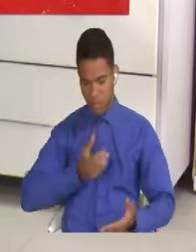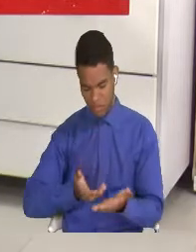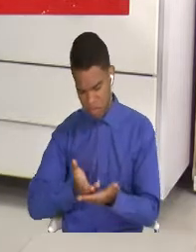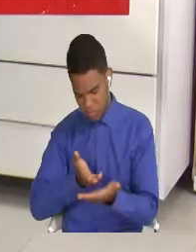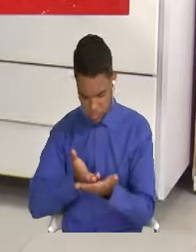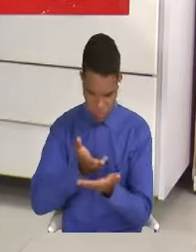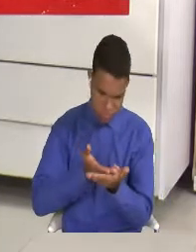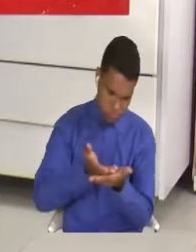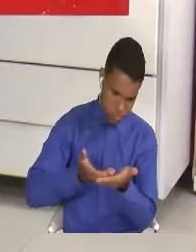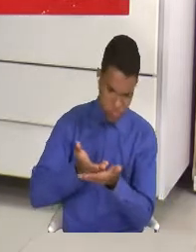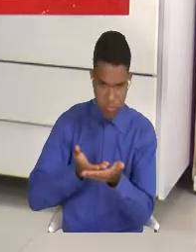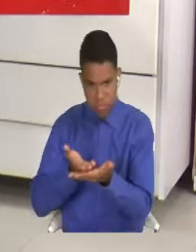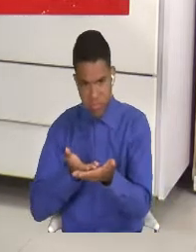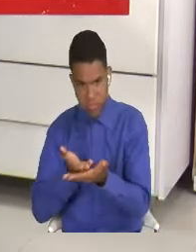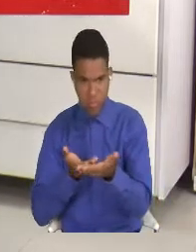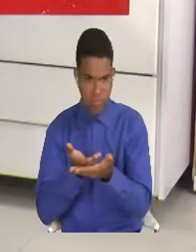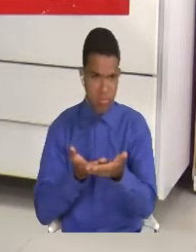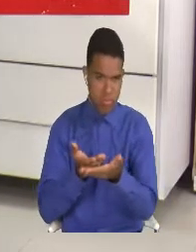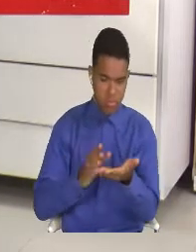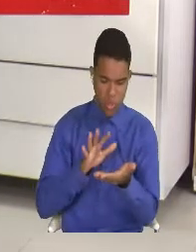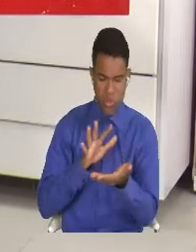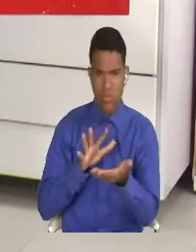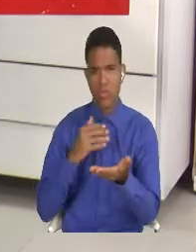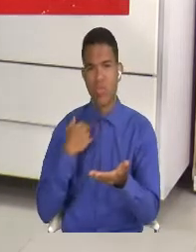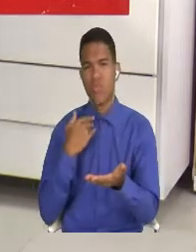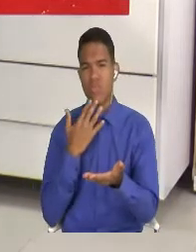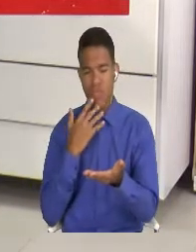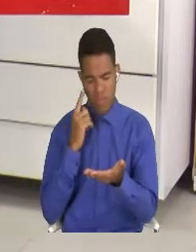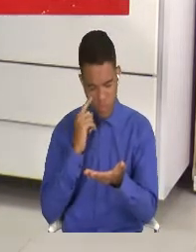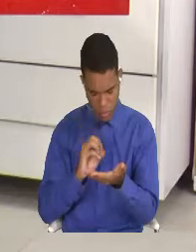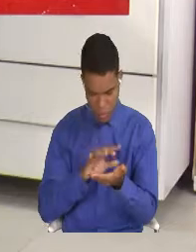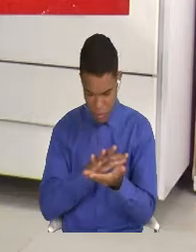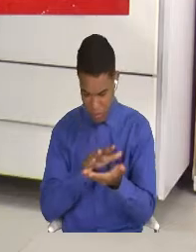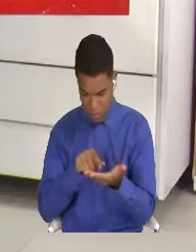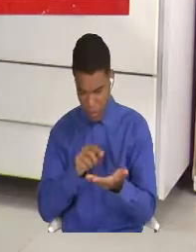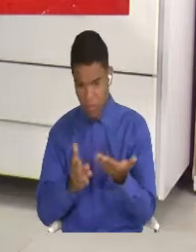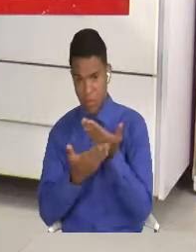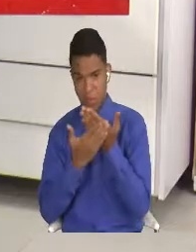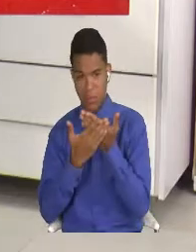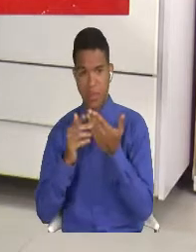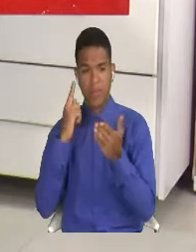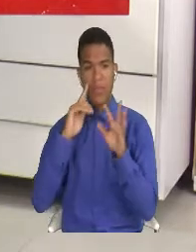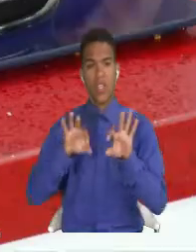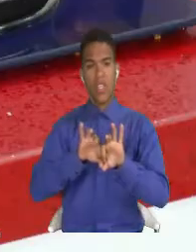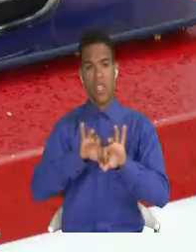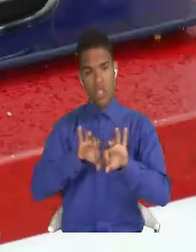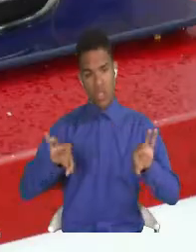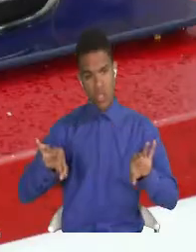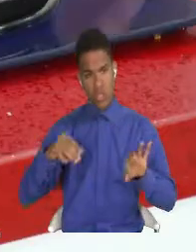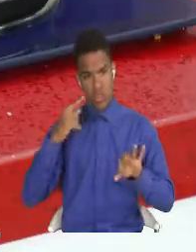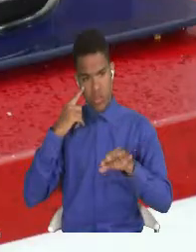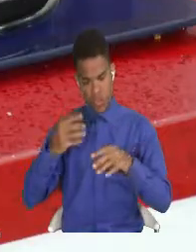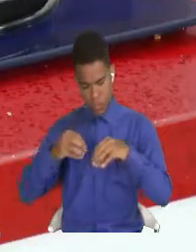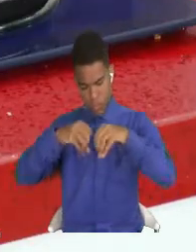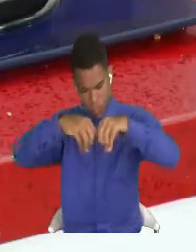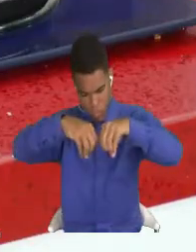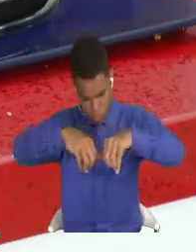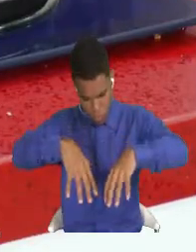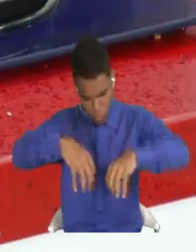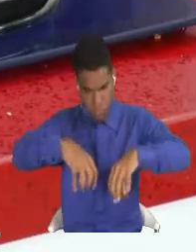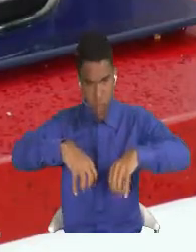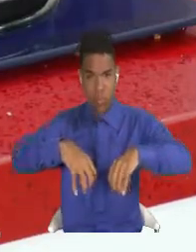Digamos que con un poco de color agregamos nuestro chorizo. Sí. Ok, aquí voy a arreglar